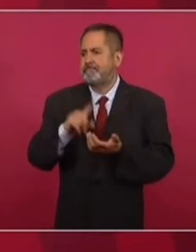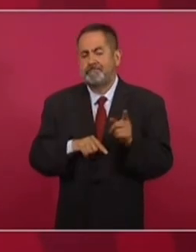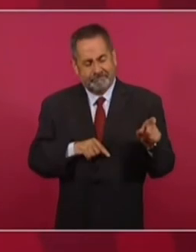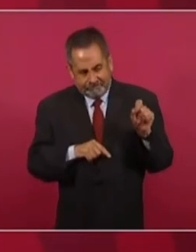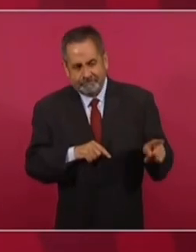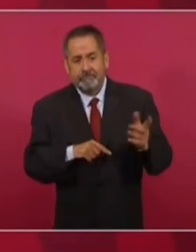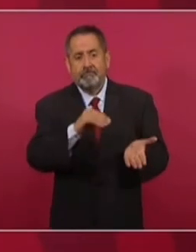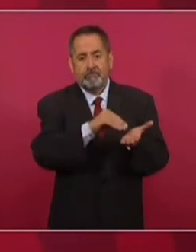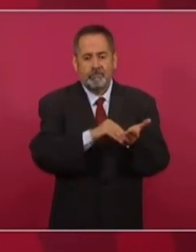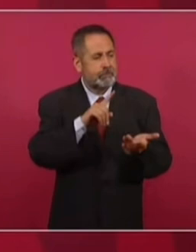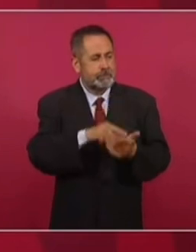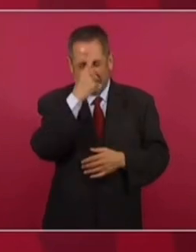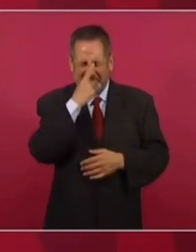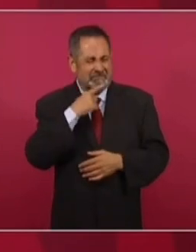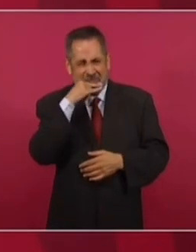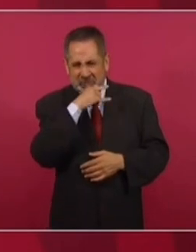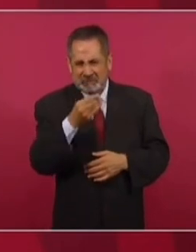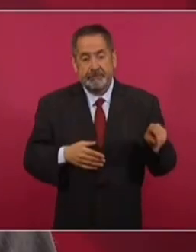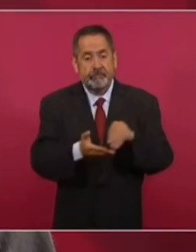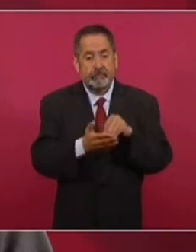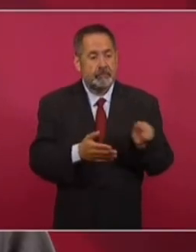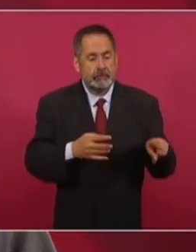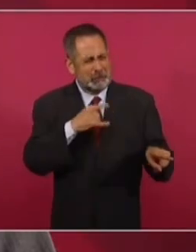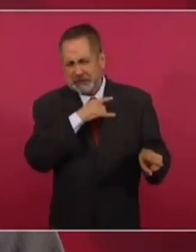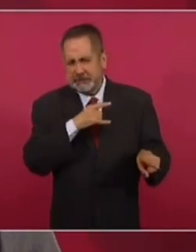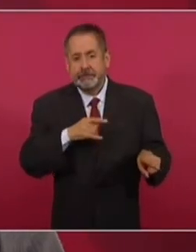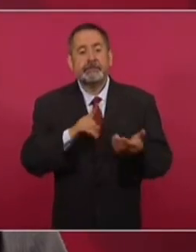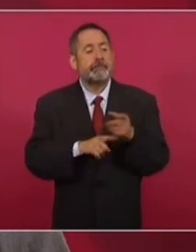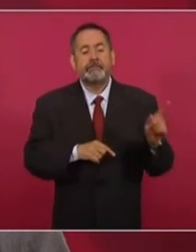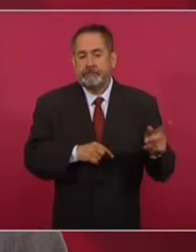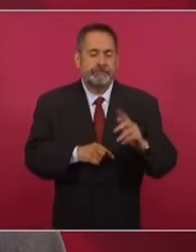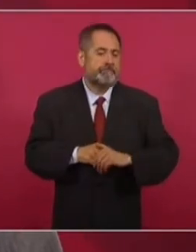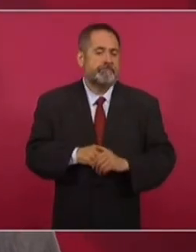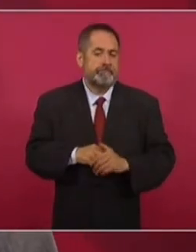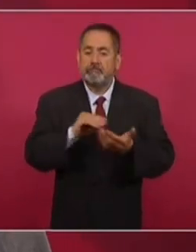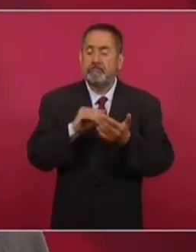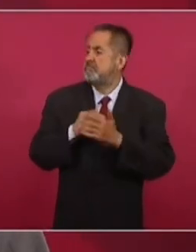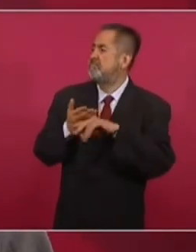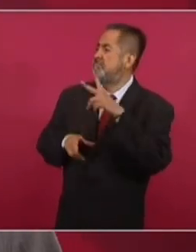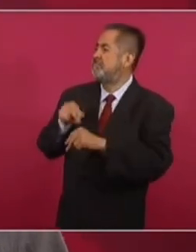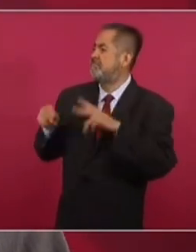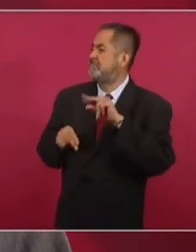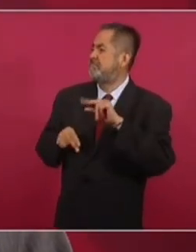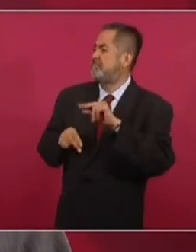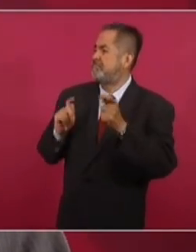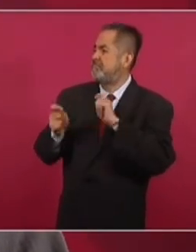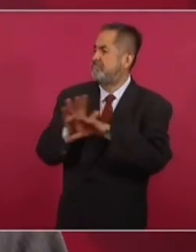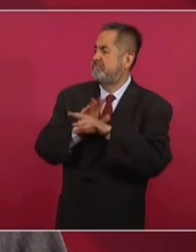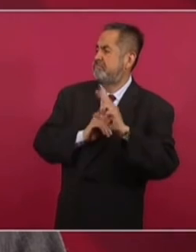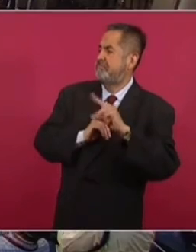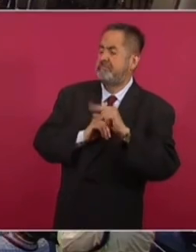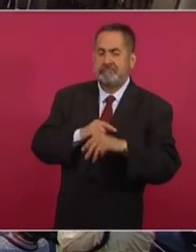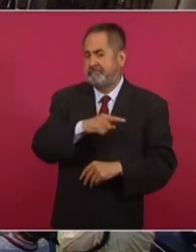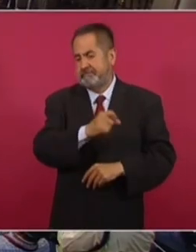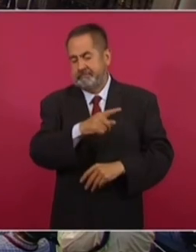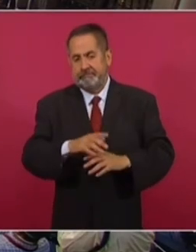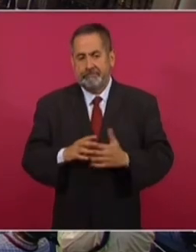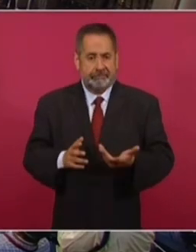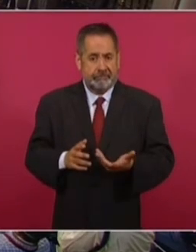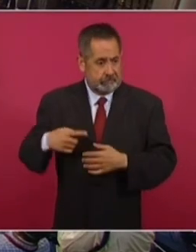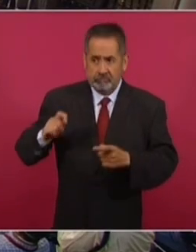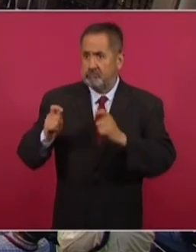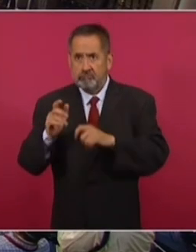todavía, de manera cínica, cretina, hipócrita, son los que se oponen a los cambios, a la transformación,